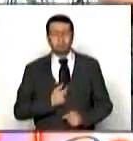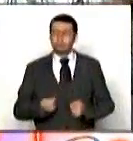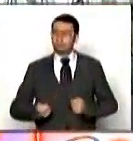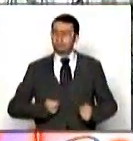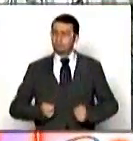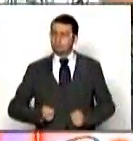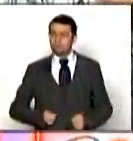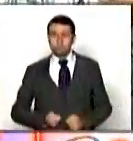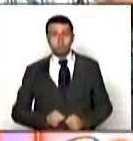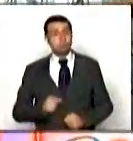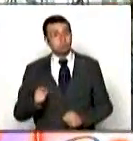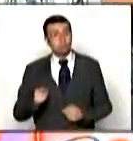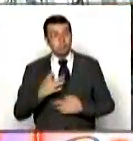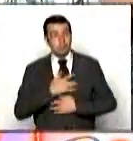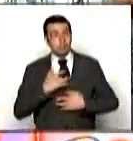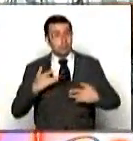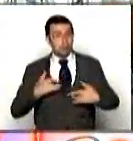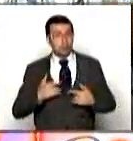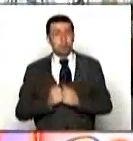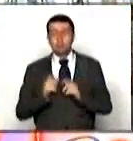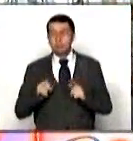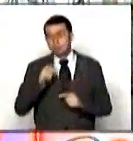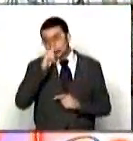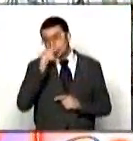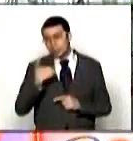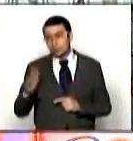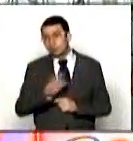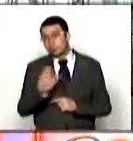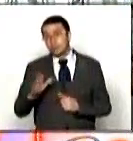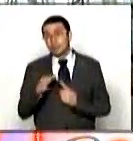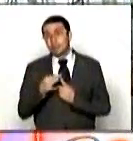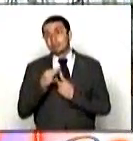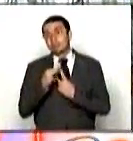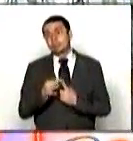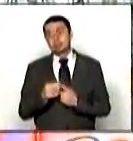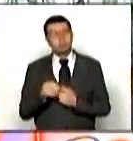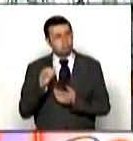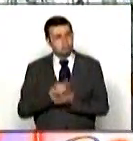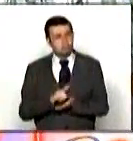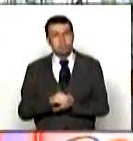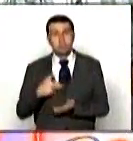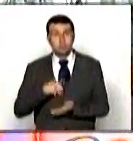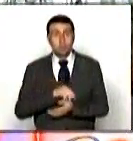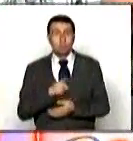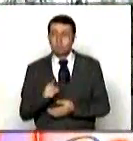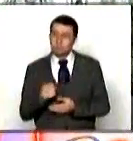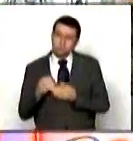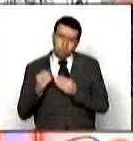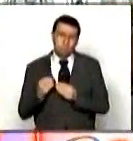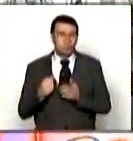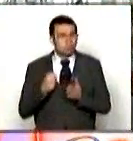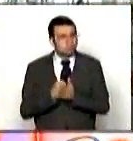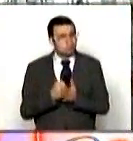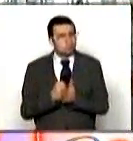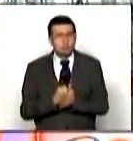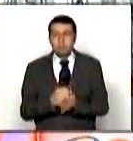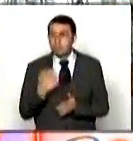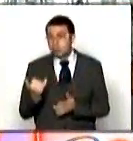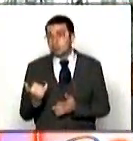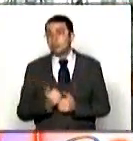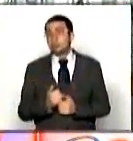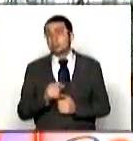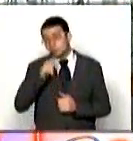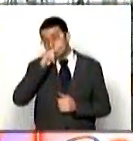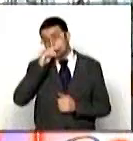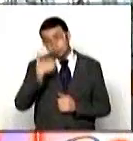de nuestra salud, como la de los niños fundamentalmente. Por eso hemos insistido mucho también en la dieta complementaria del recién nacido con el